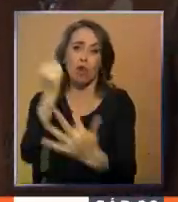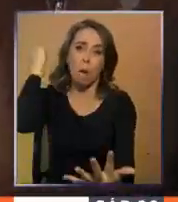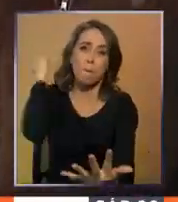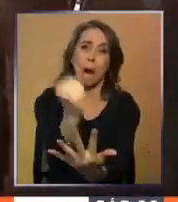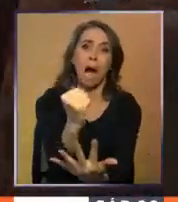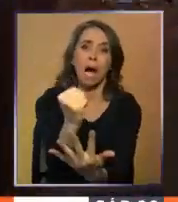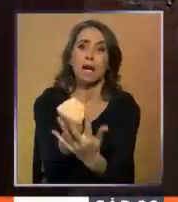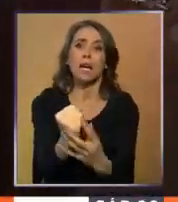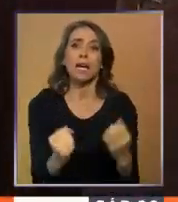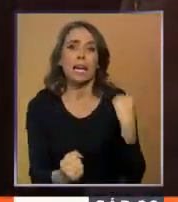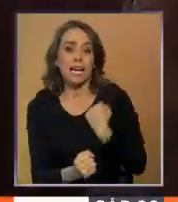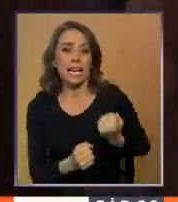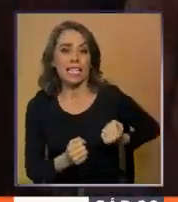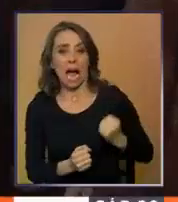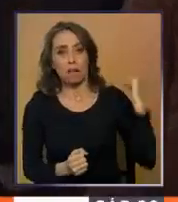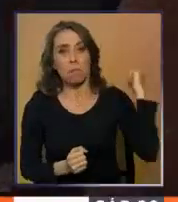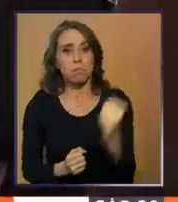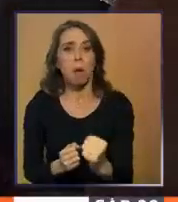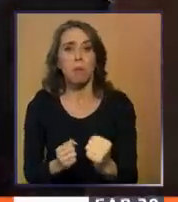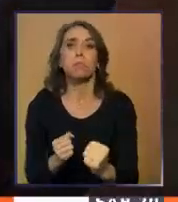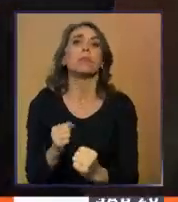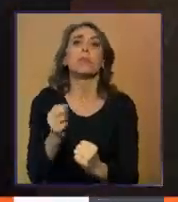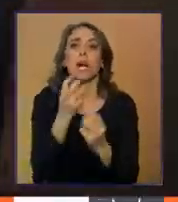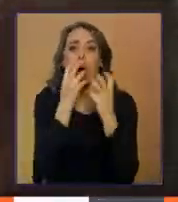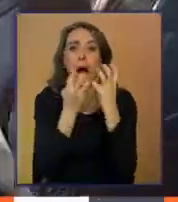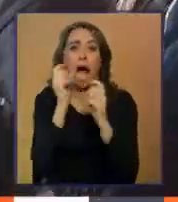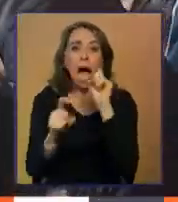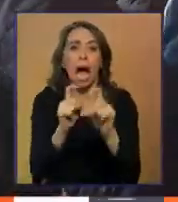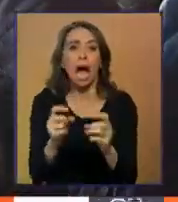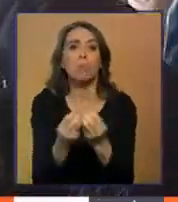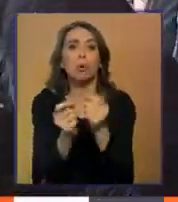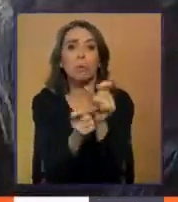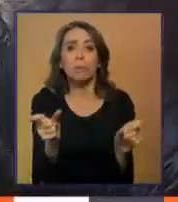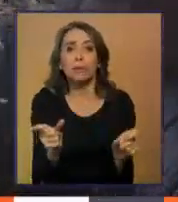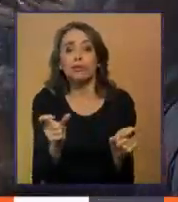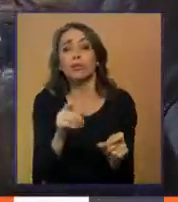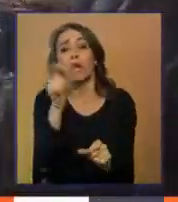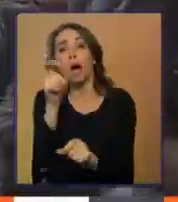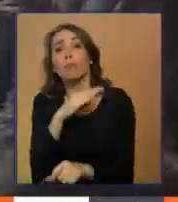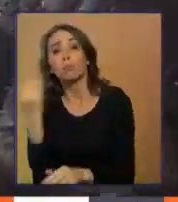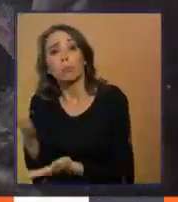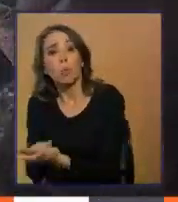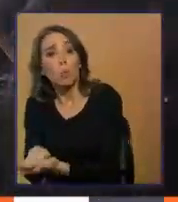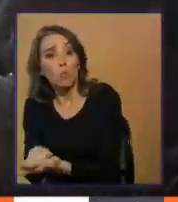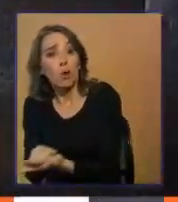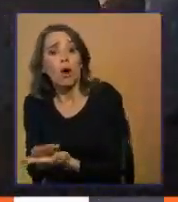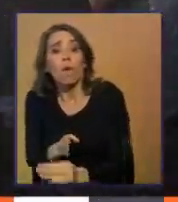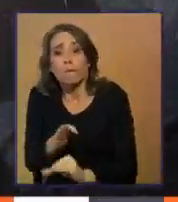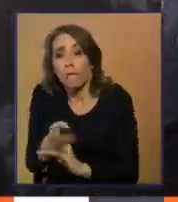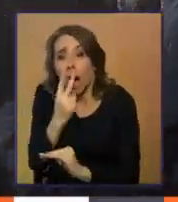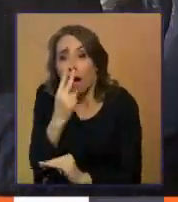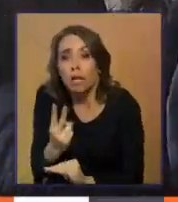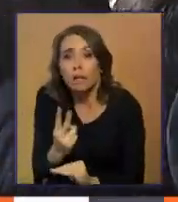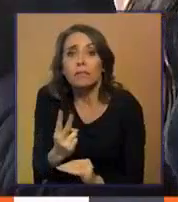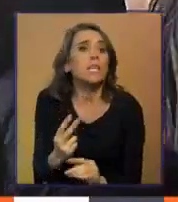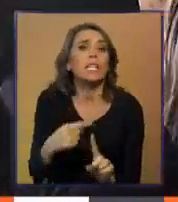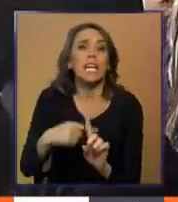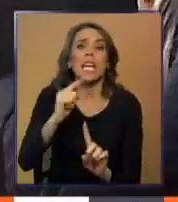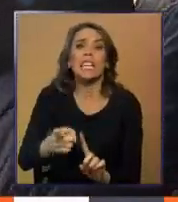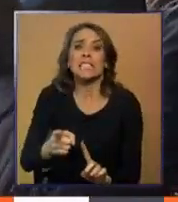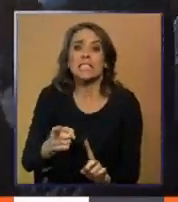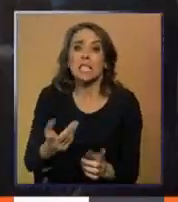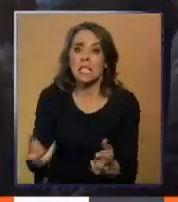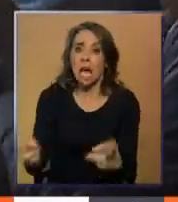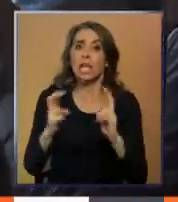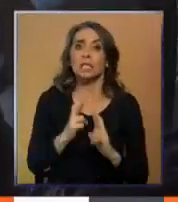Golpes, carterazos e insultos. Desesperación de los cientos de deudos que llegaron a exigir respuestas ante la grave condición del cementerio de Playa